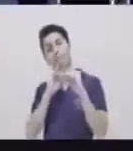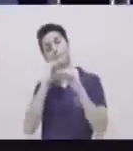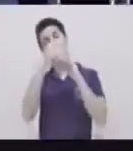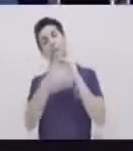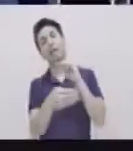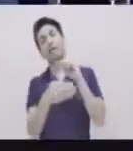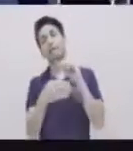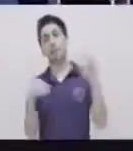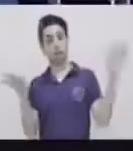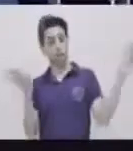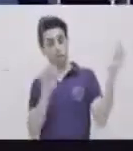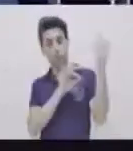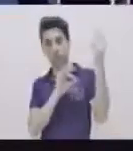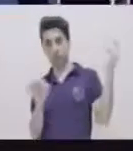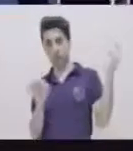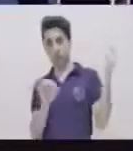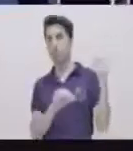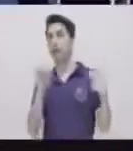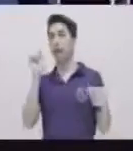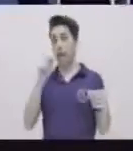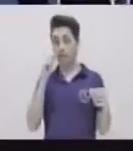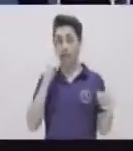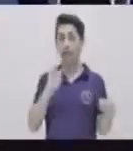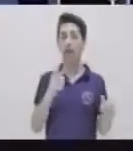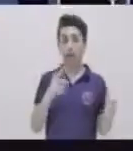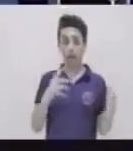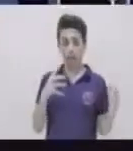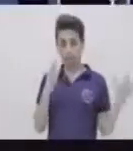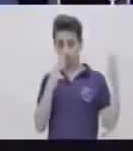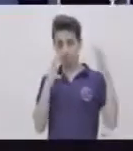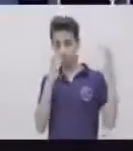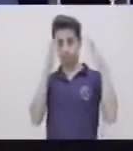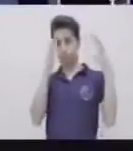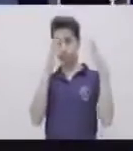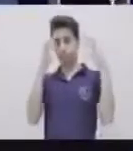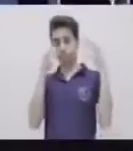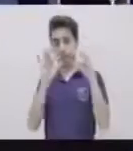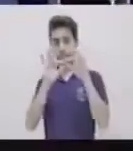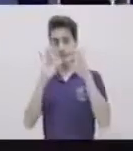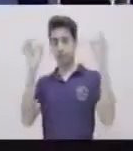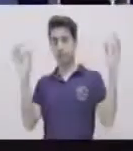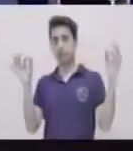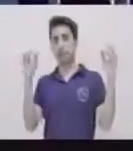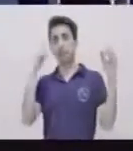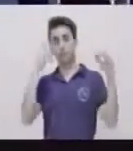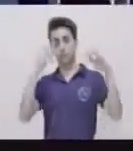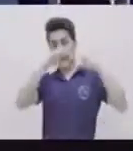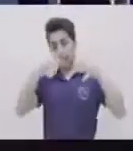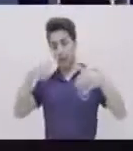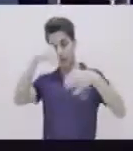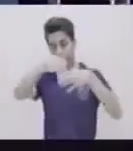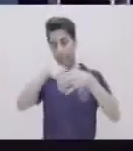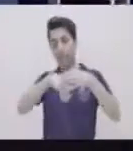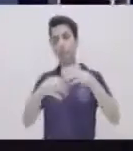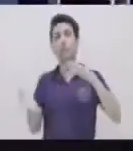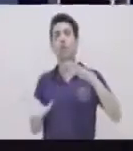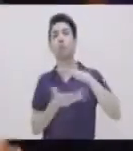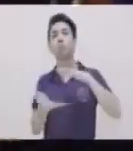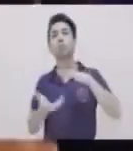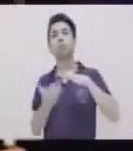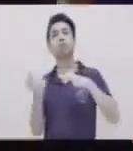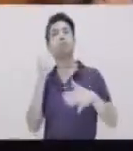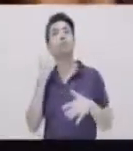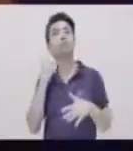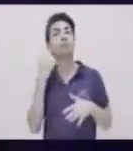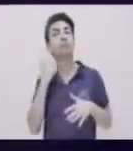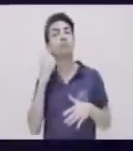este, me sería un poco difícil por el tamaño de mi mano. Entonces lo voy a hacer sonar para que por lo menos escuchemos y luego